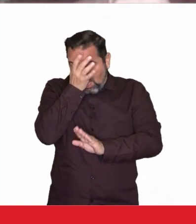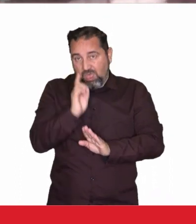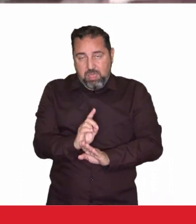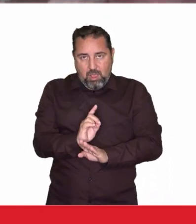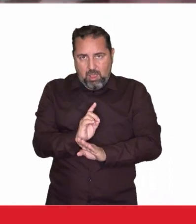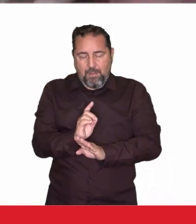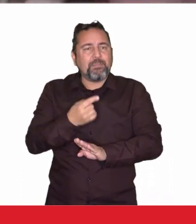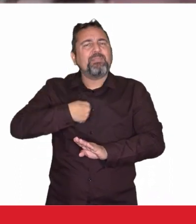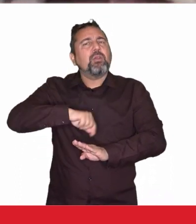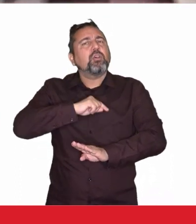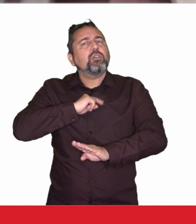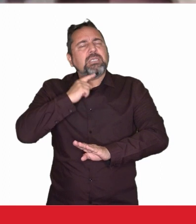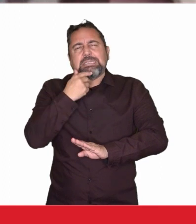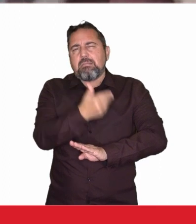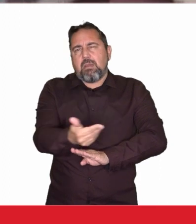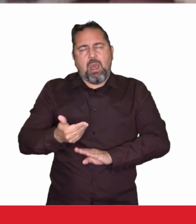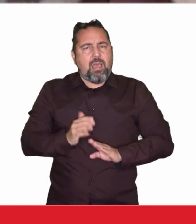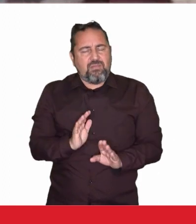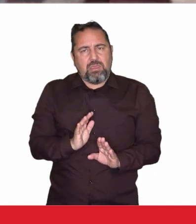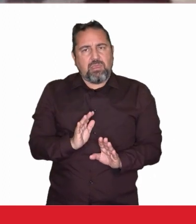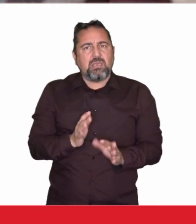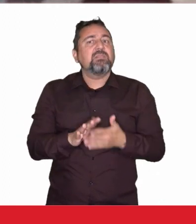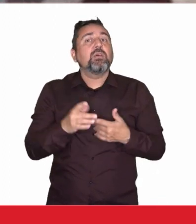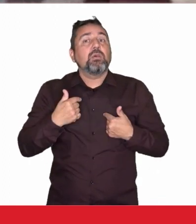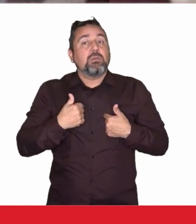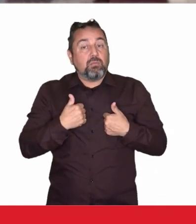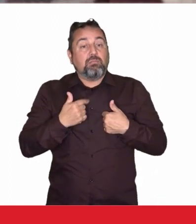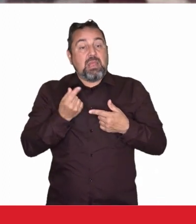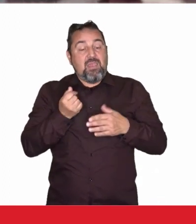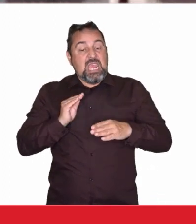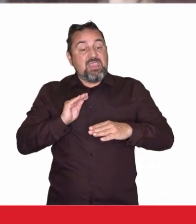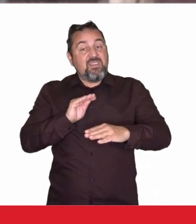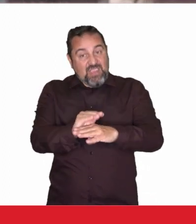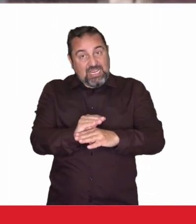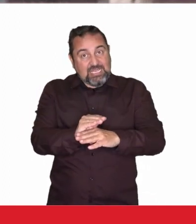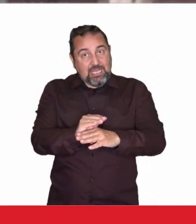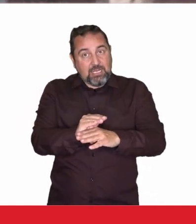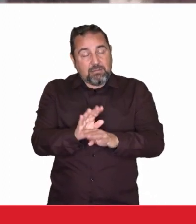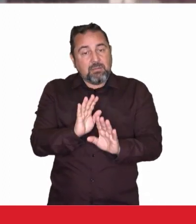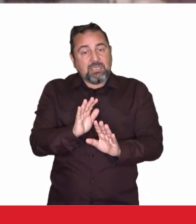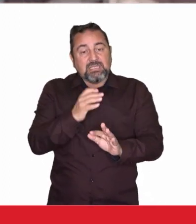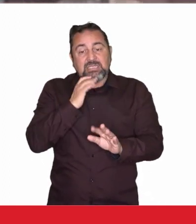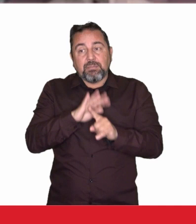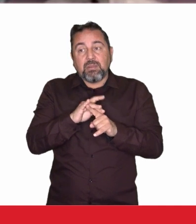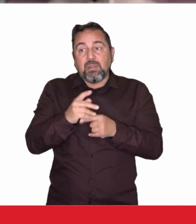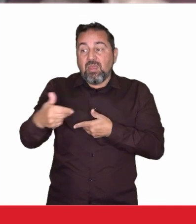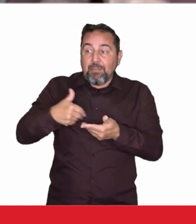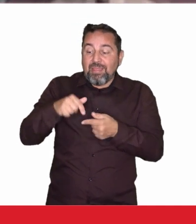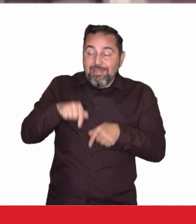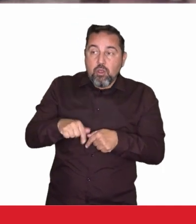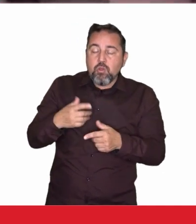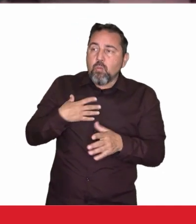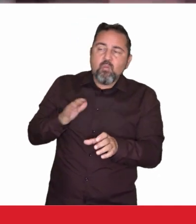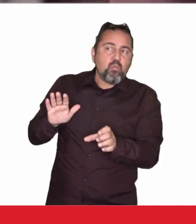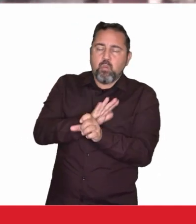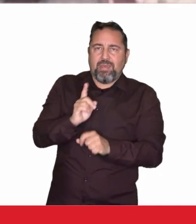básicamente, una idea que para nosotras es clave es invierte cuando no puedas satisfacer